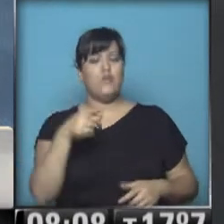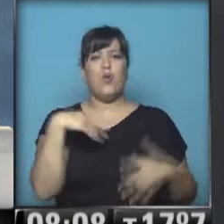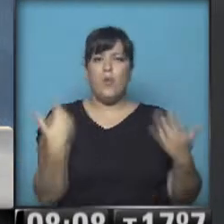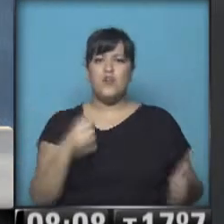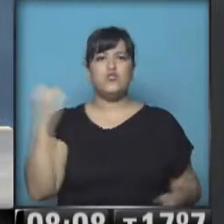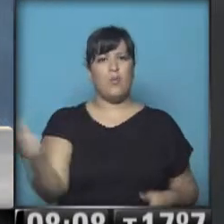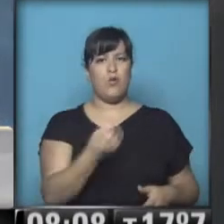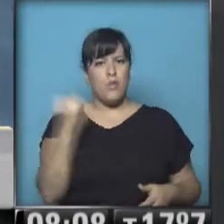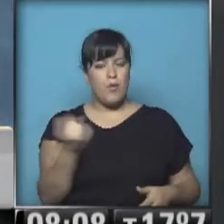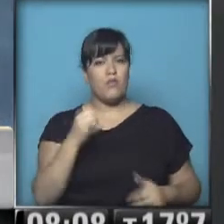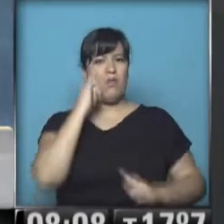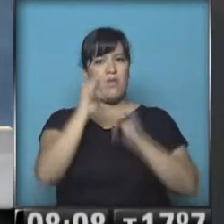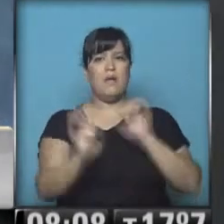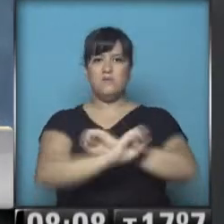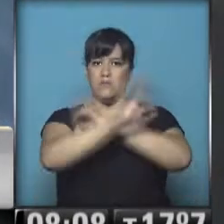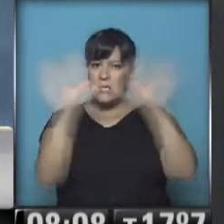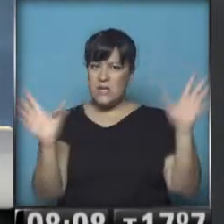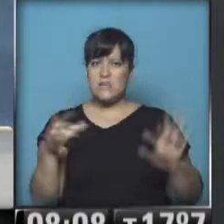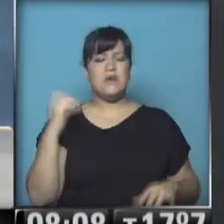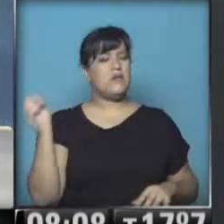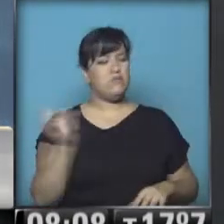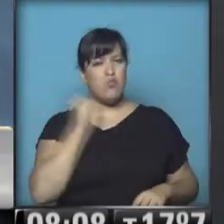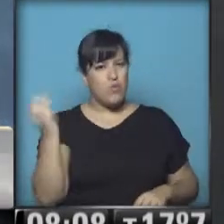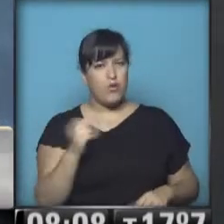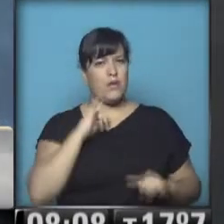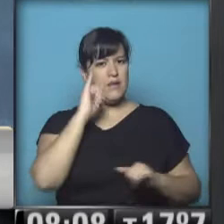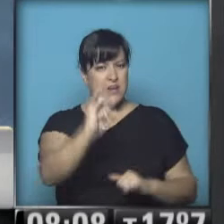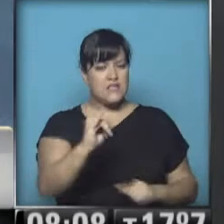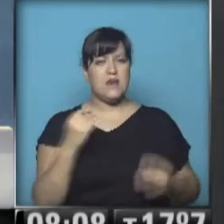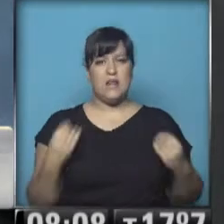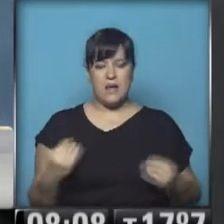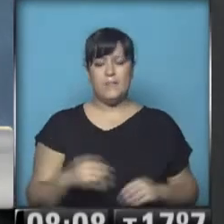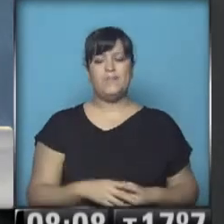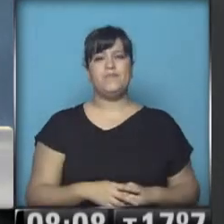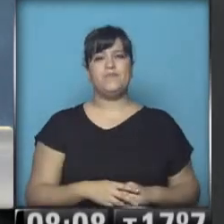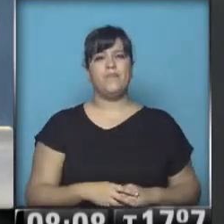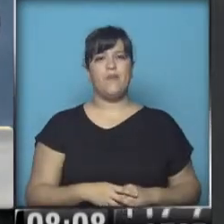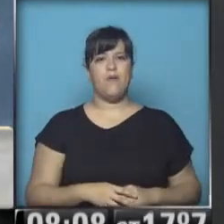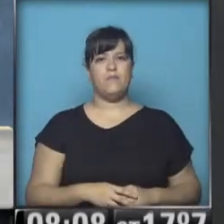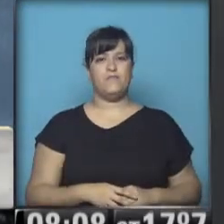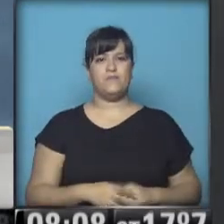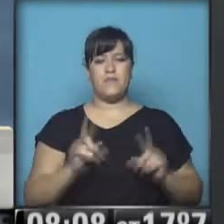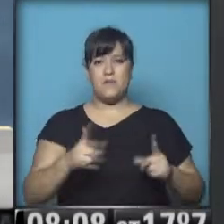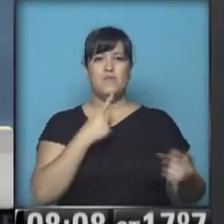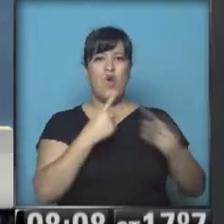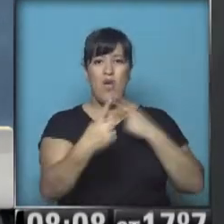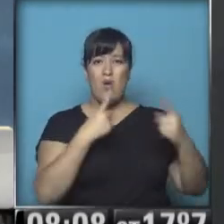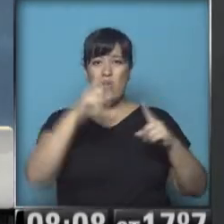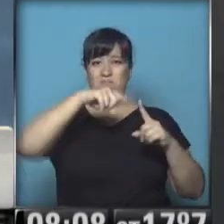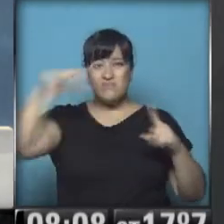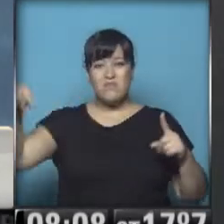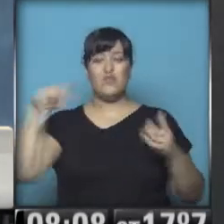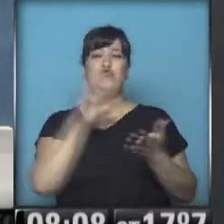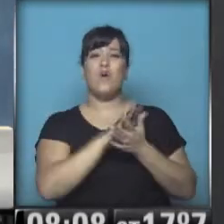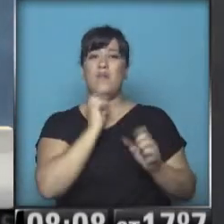ratificar de un modo categórico que en el de acuerdo a esta encuesta de indicadores laborales